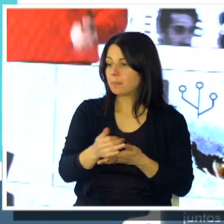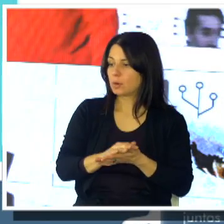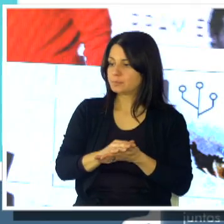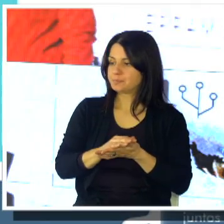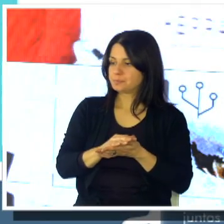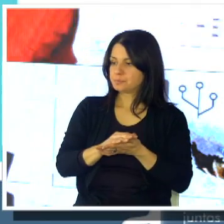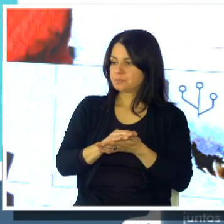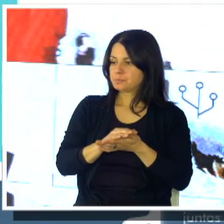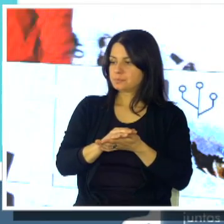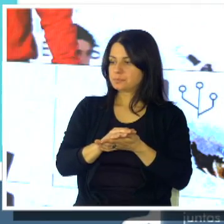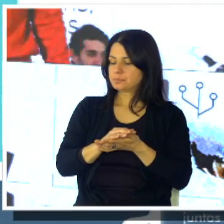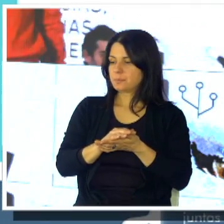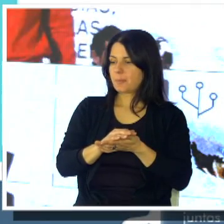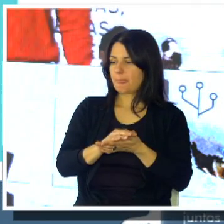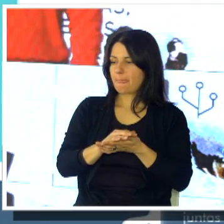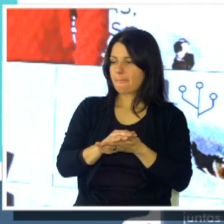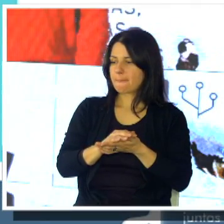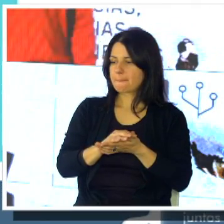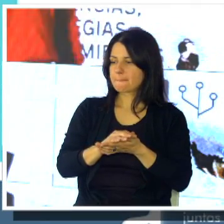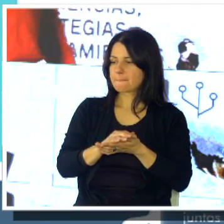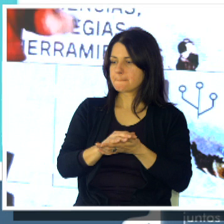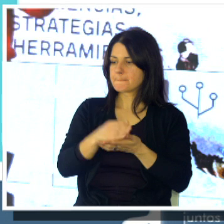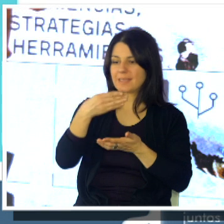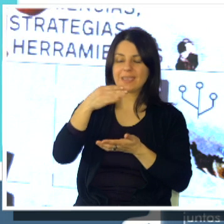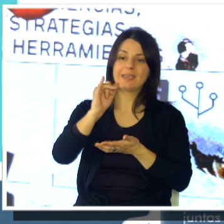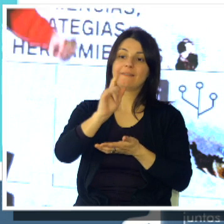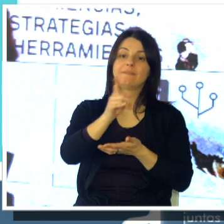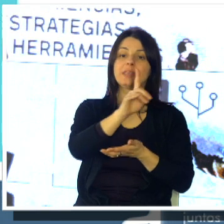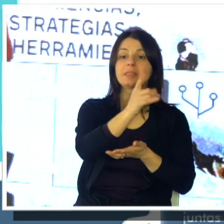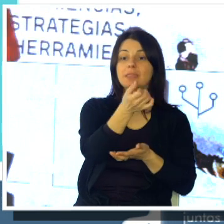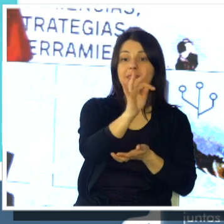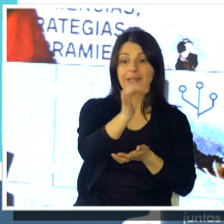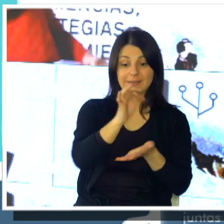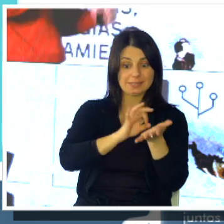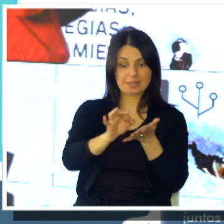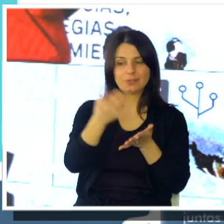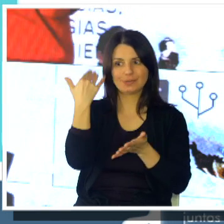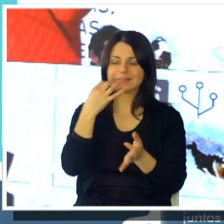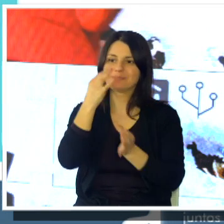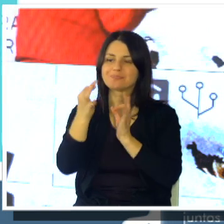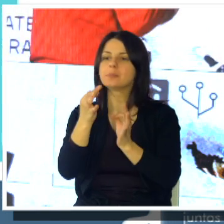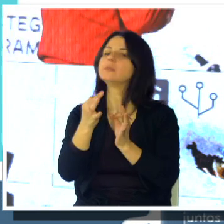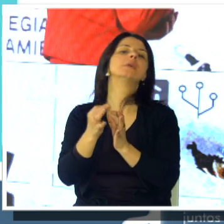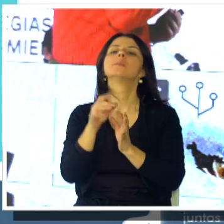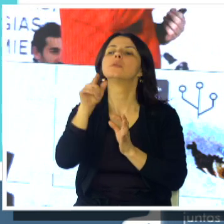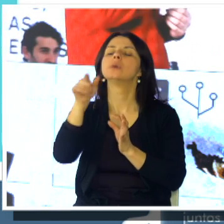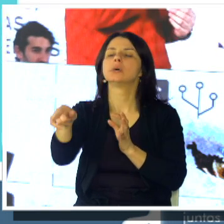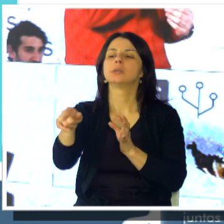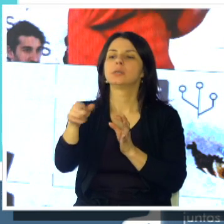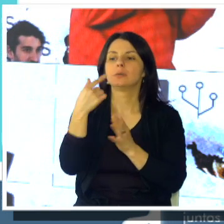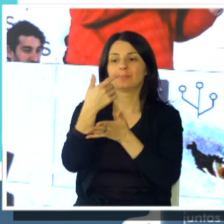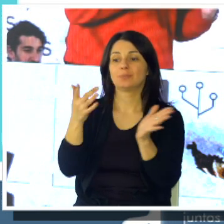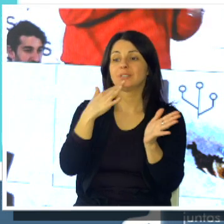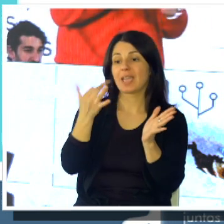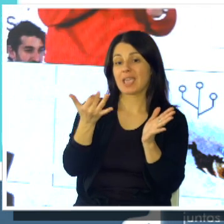de lo que es Big Data como servicio, que estábamos hablando anteriormente, ahí un